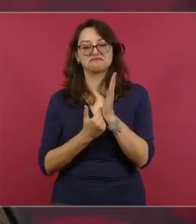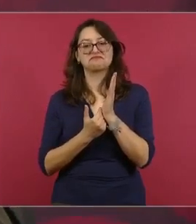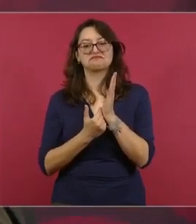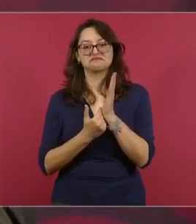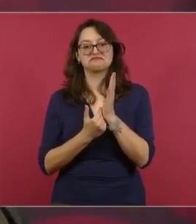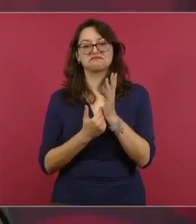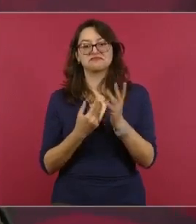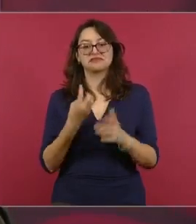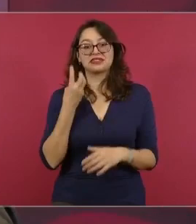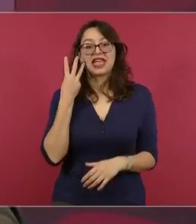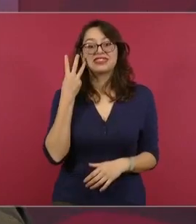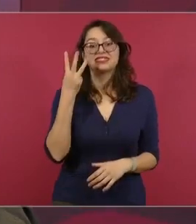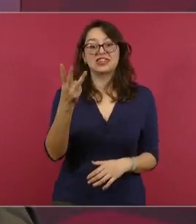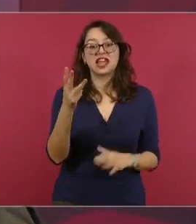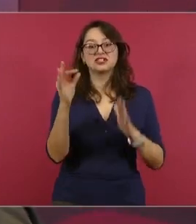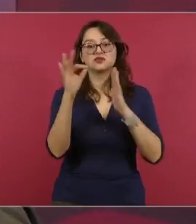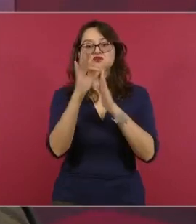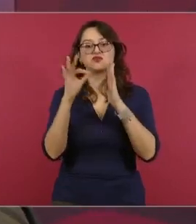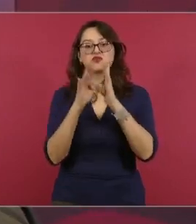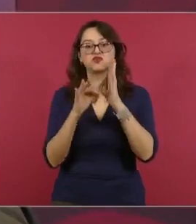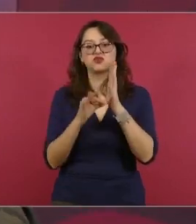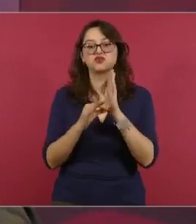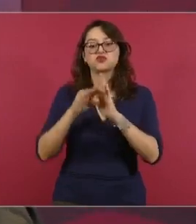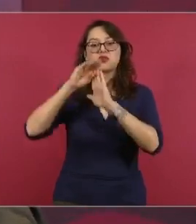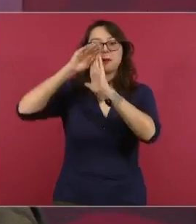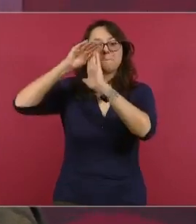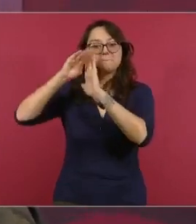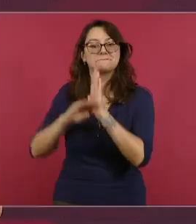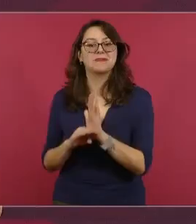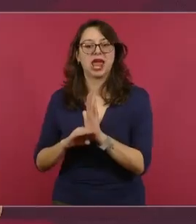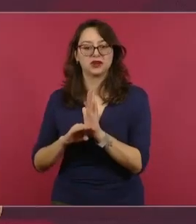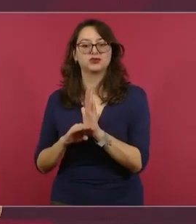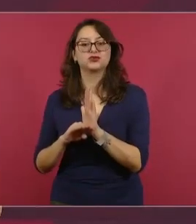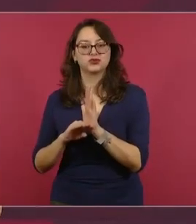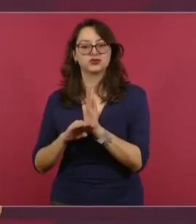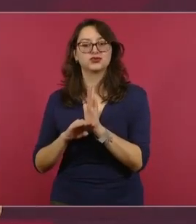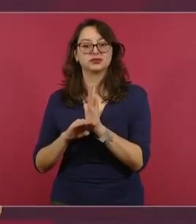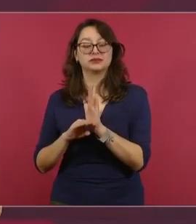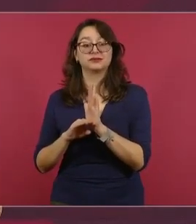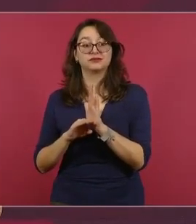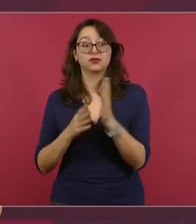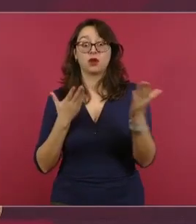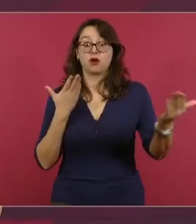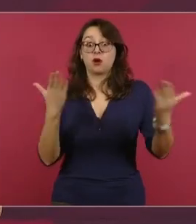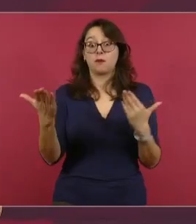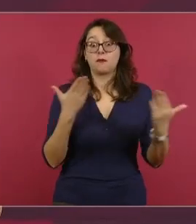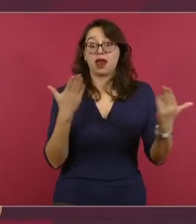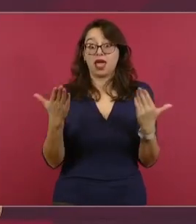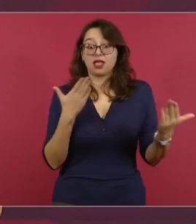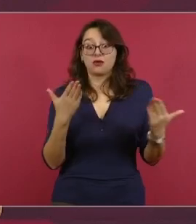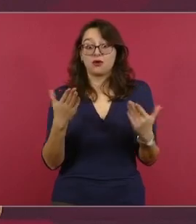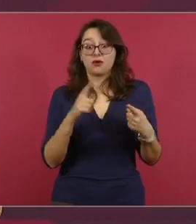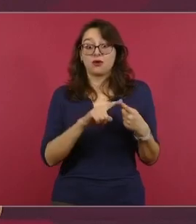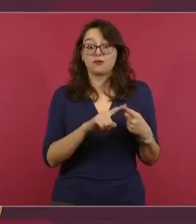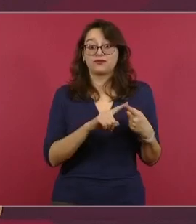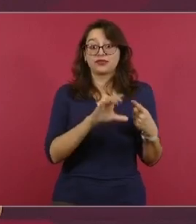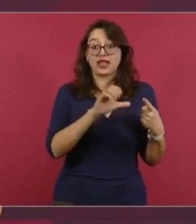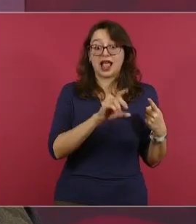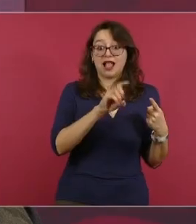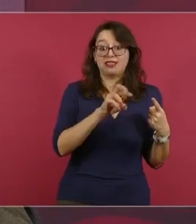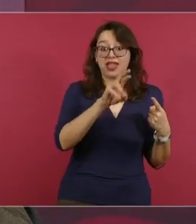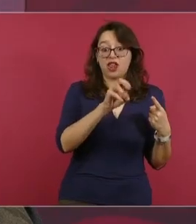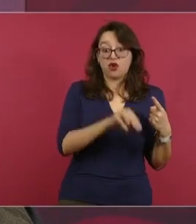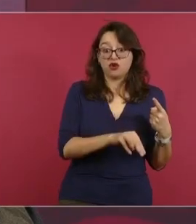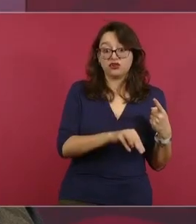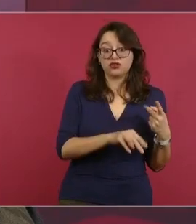en casi 3 puntos de lo que aumentó la deuda con Calderón y con Peña